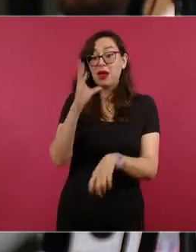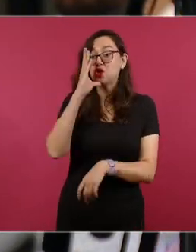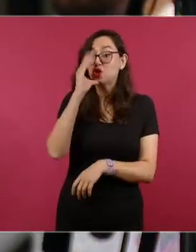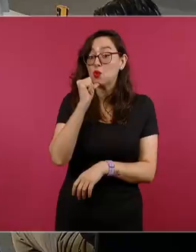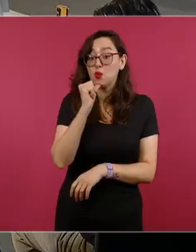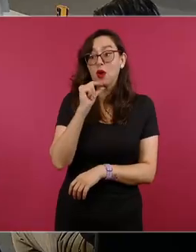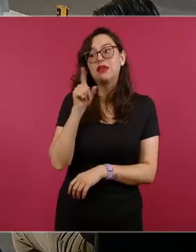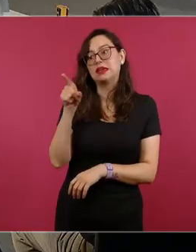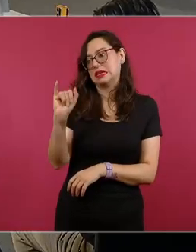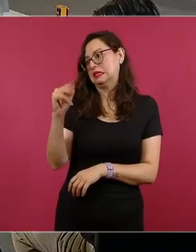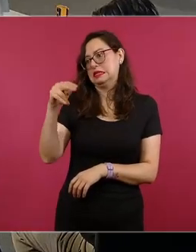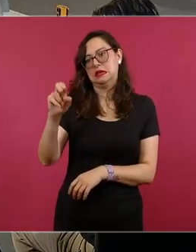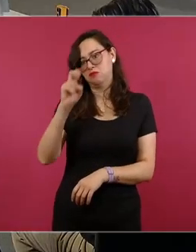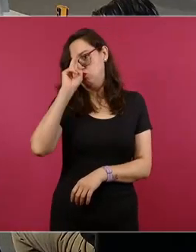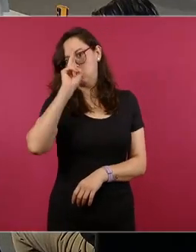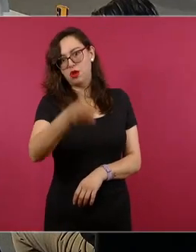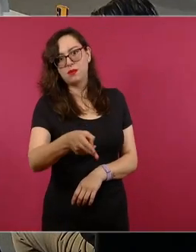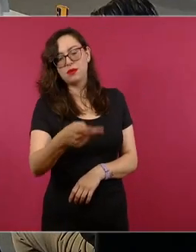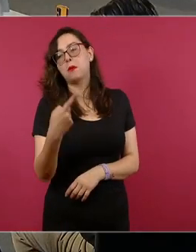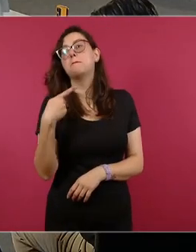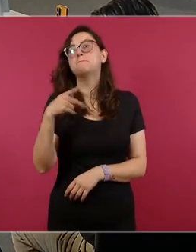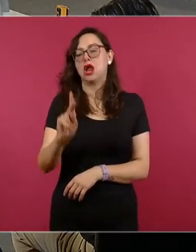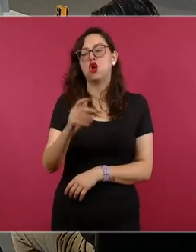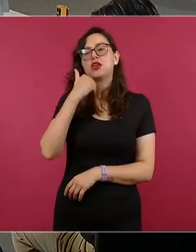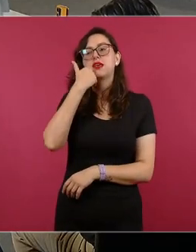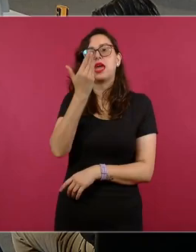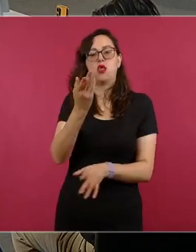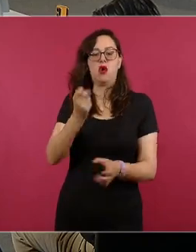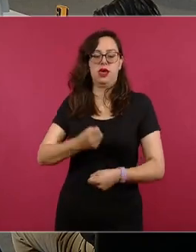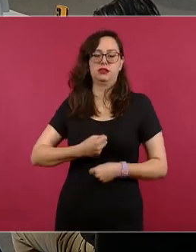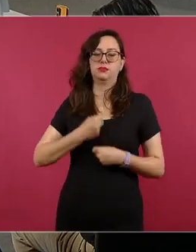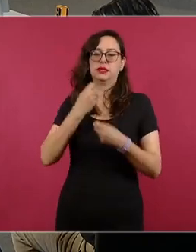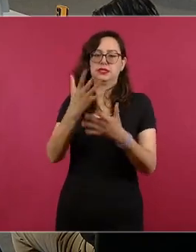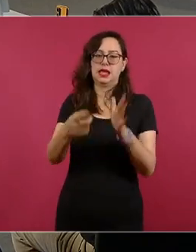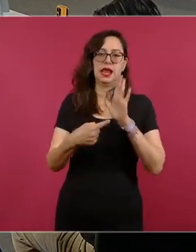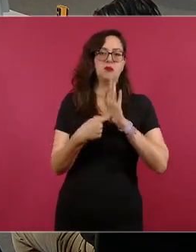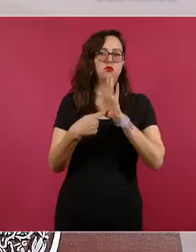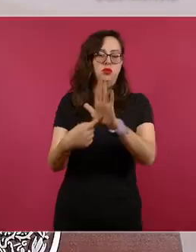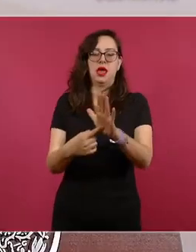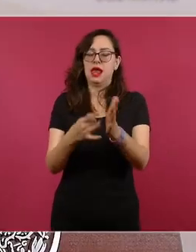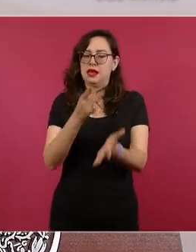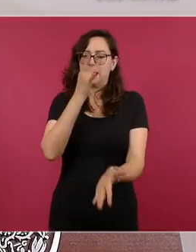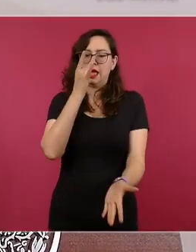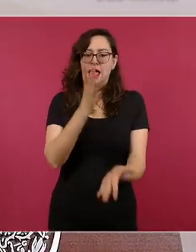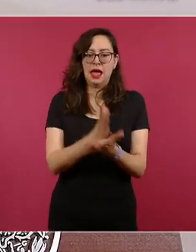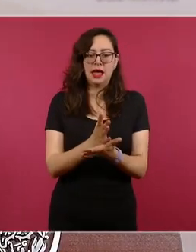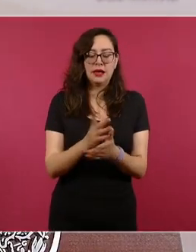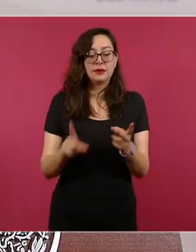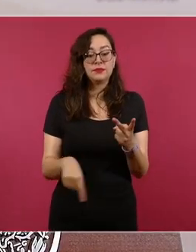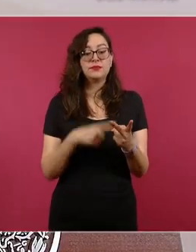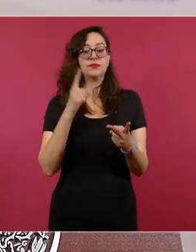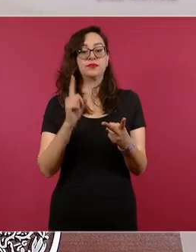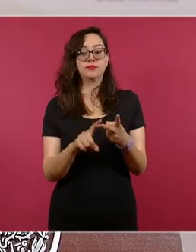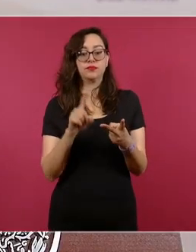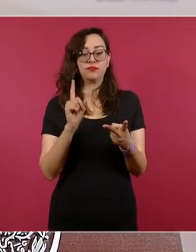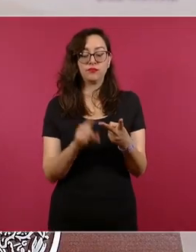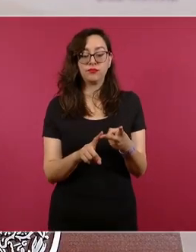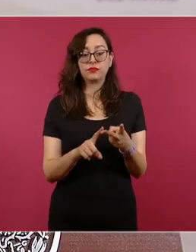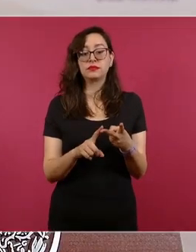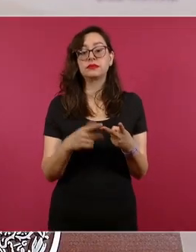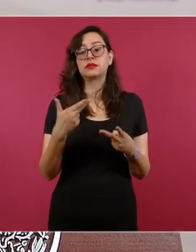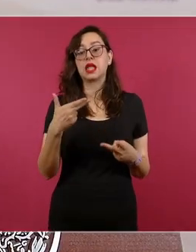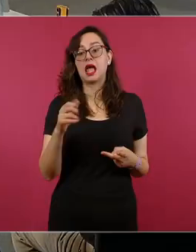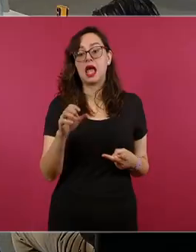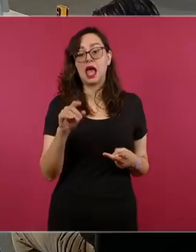sí se lo quería hacer saber. También lo mismo me comentaron acerca de Héctor